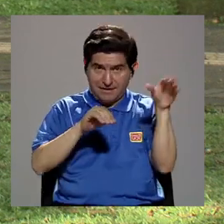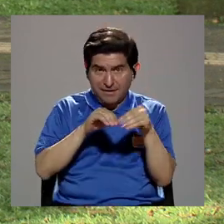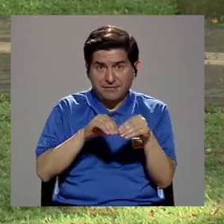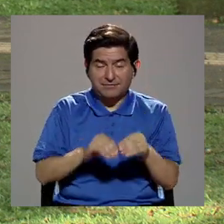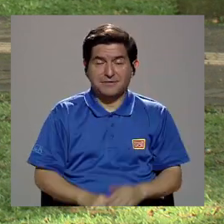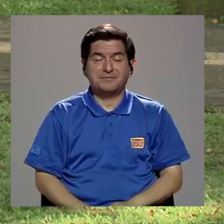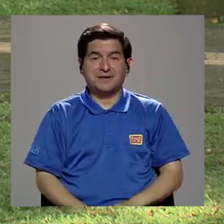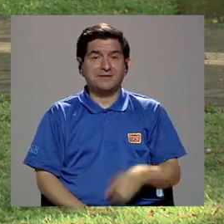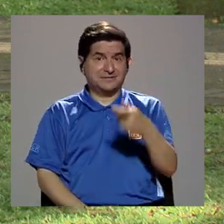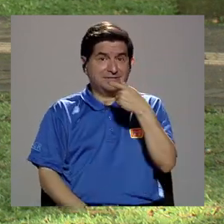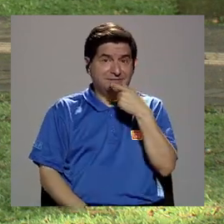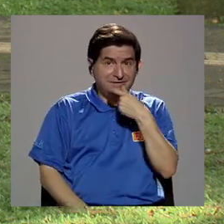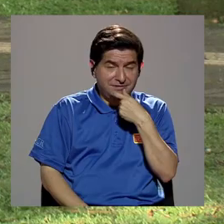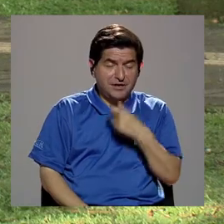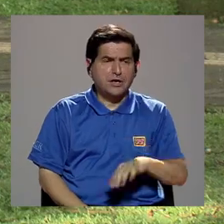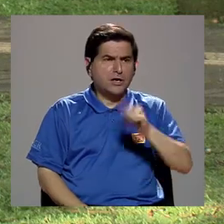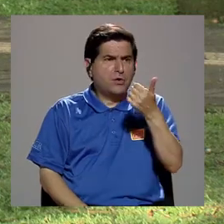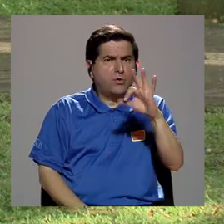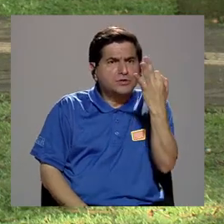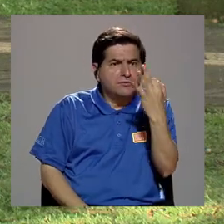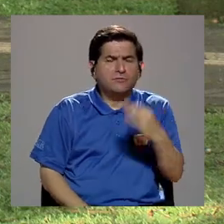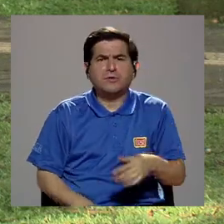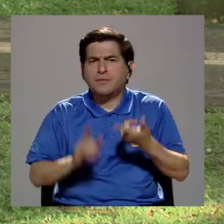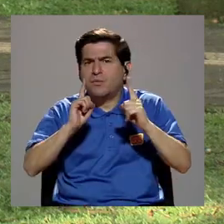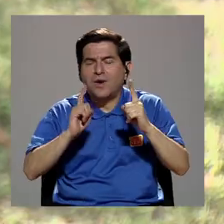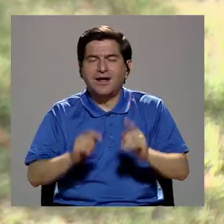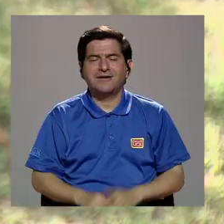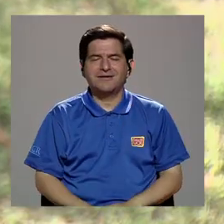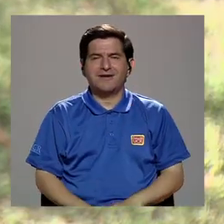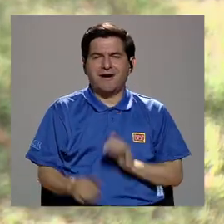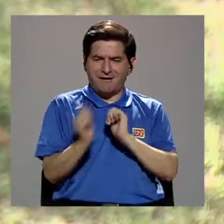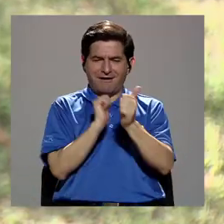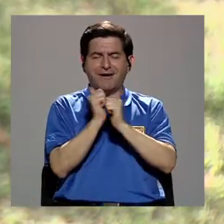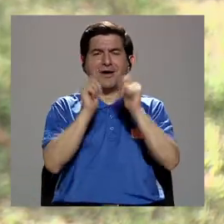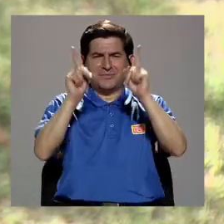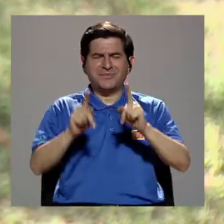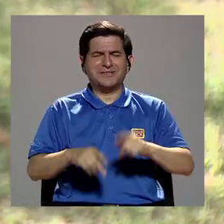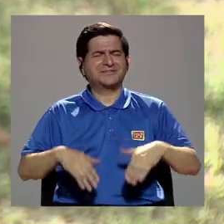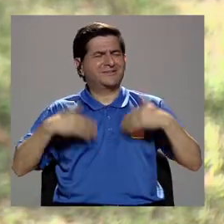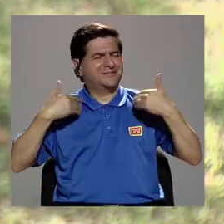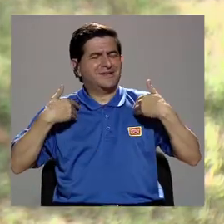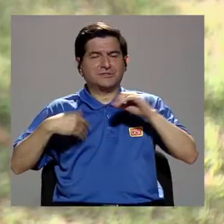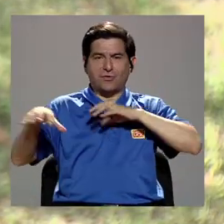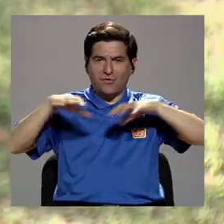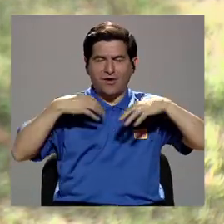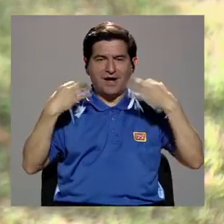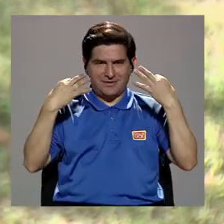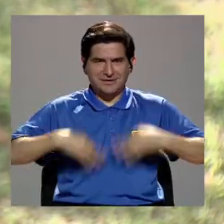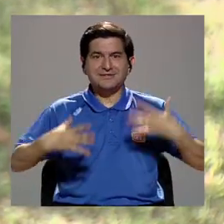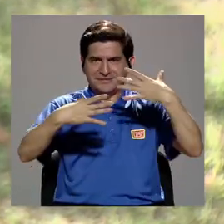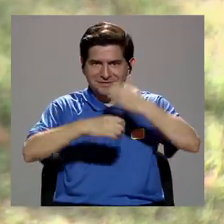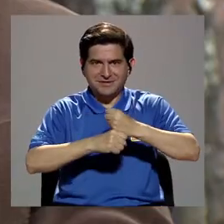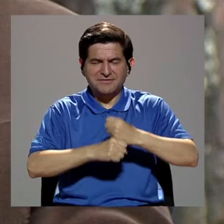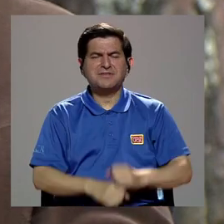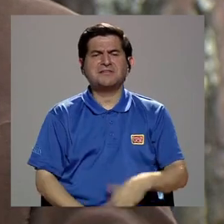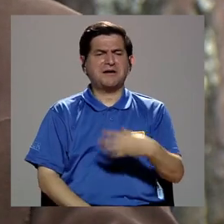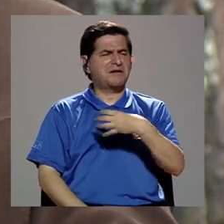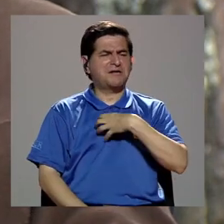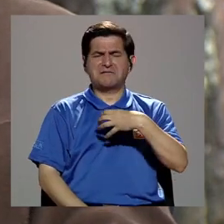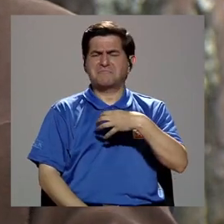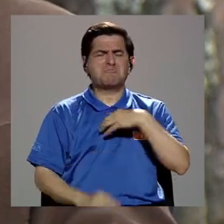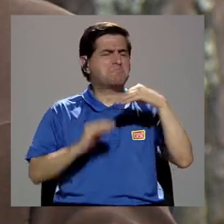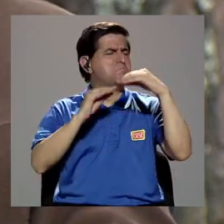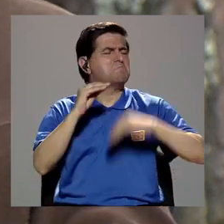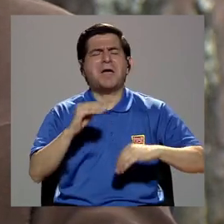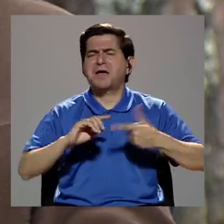además de reírnos, es el ejercicio. Entonces, la gente que es muy alegre y la gente que hace actividad física usualmente se queja menos